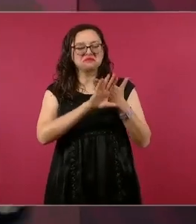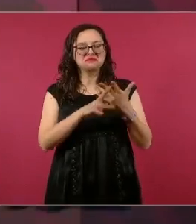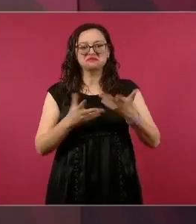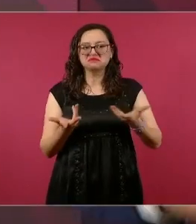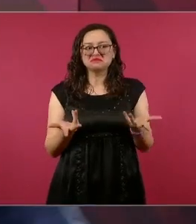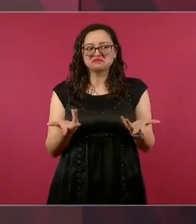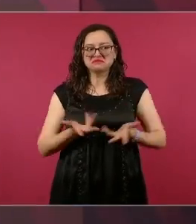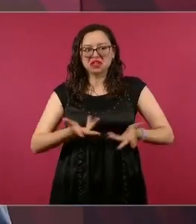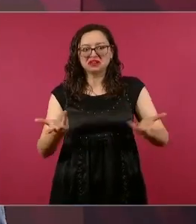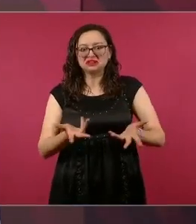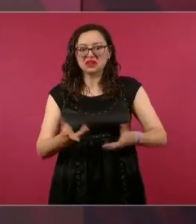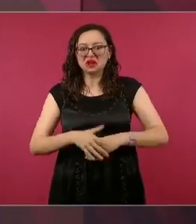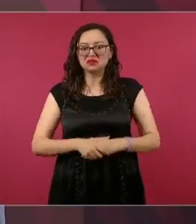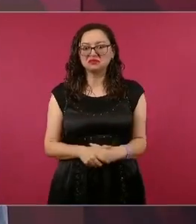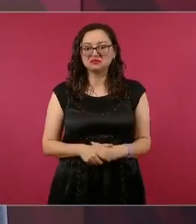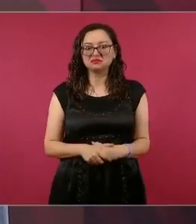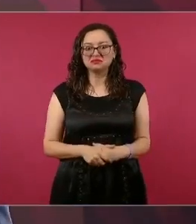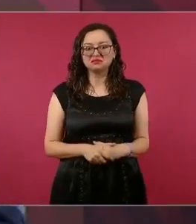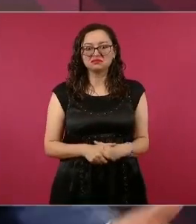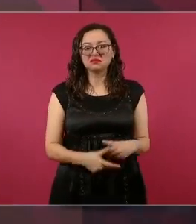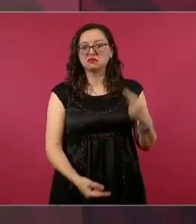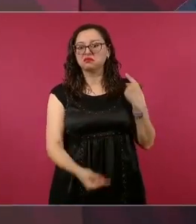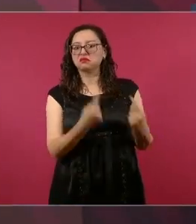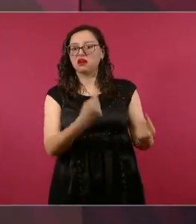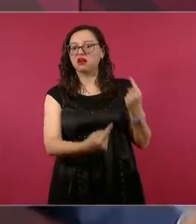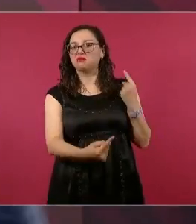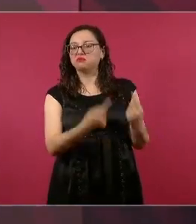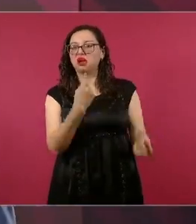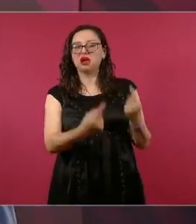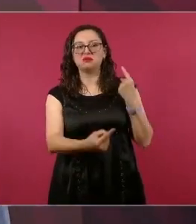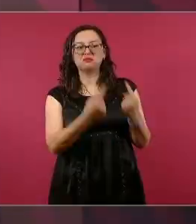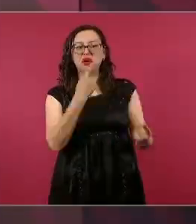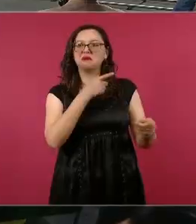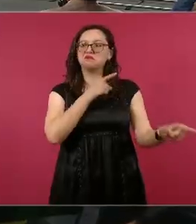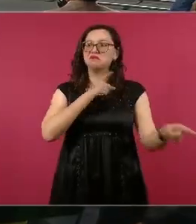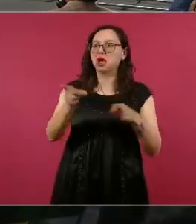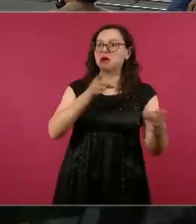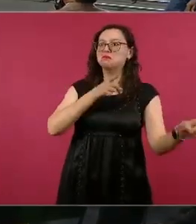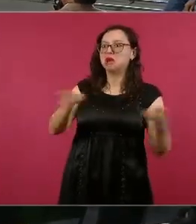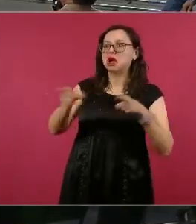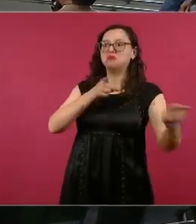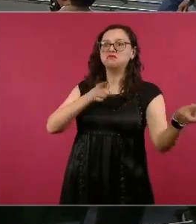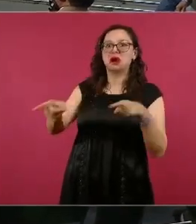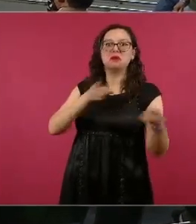Nada más. Descalificar. Atacarnos.